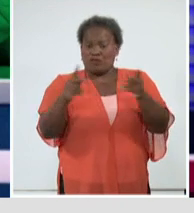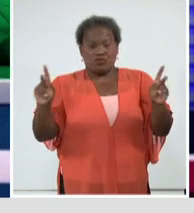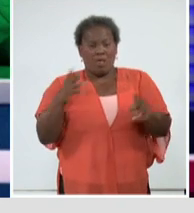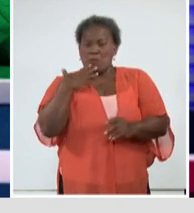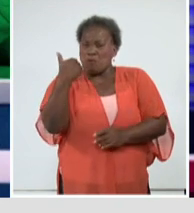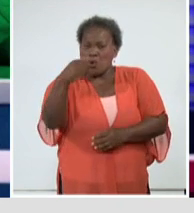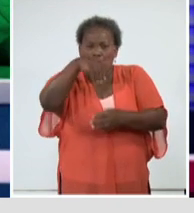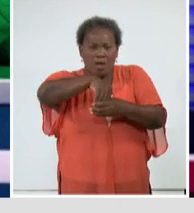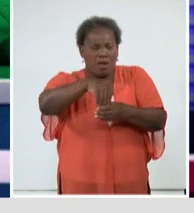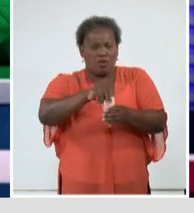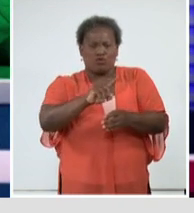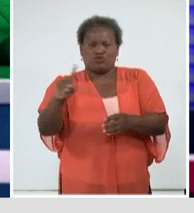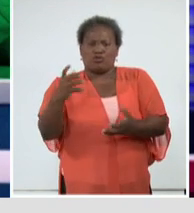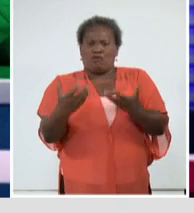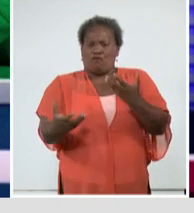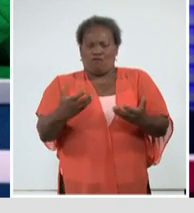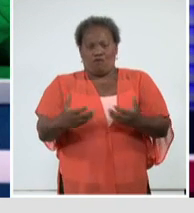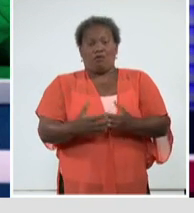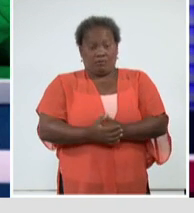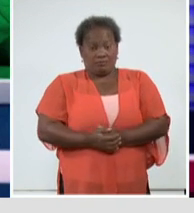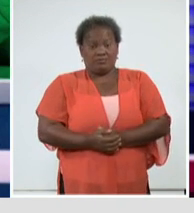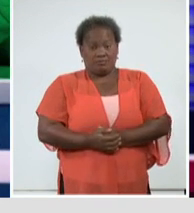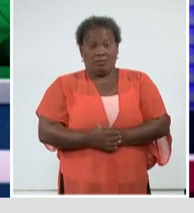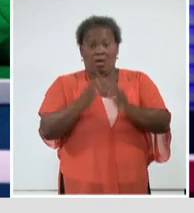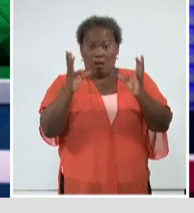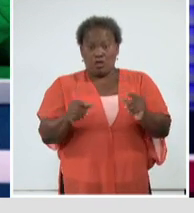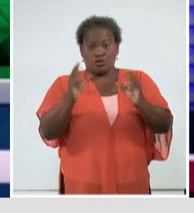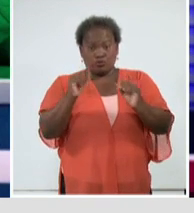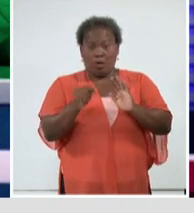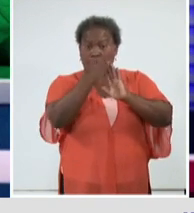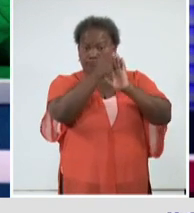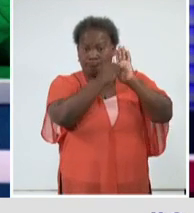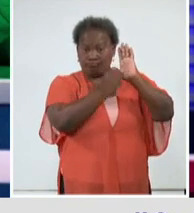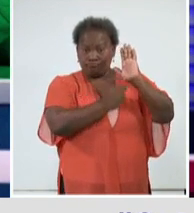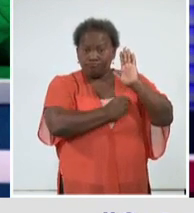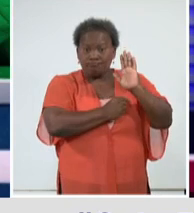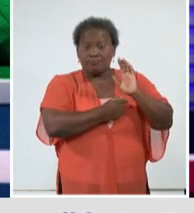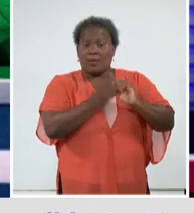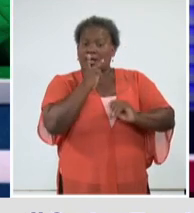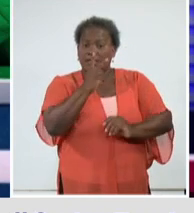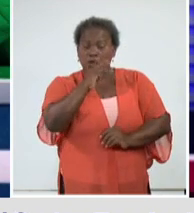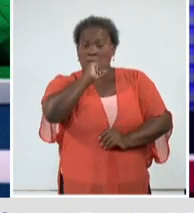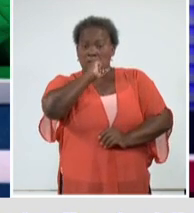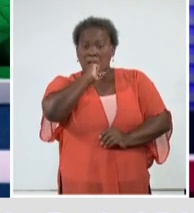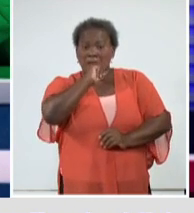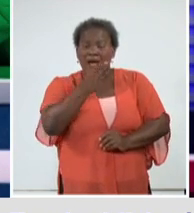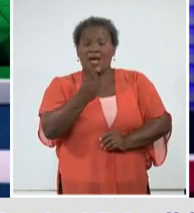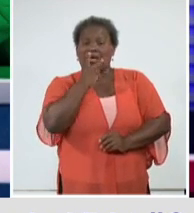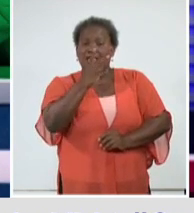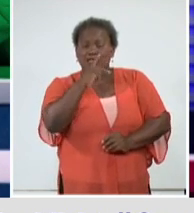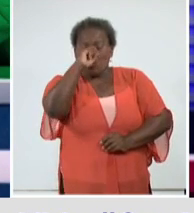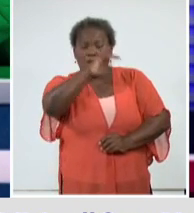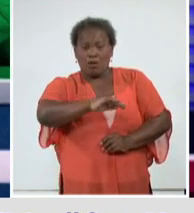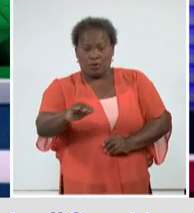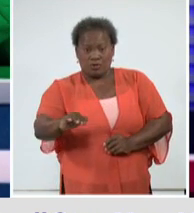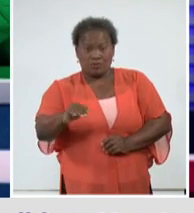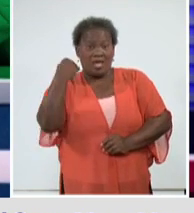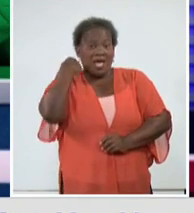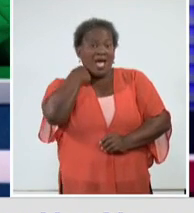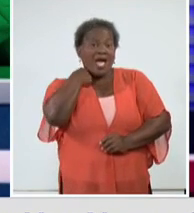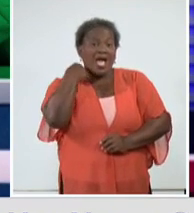muestra resultados impresionantes en cuanto a los indicadores materno-infantil. En el año 2020 el comportamiento de